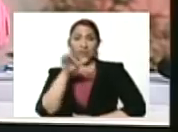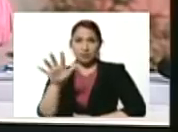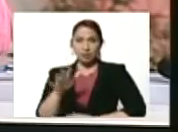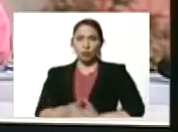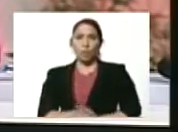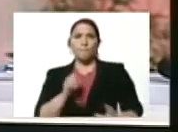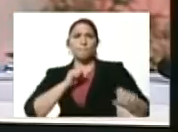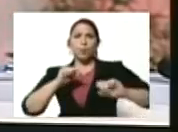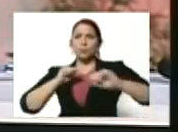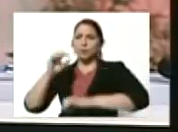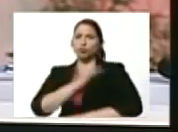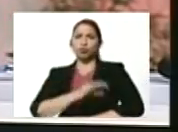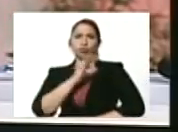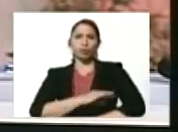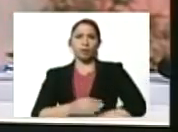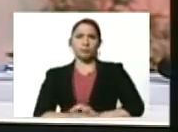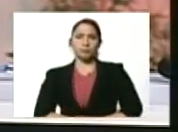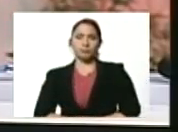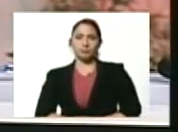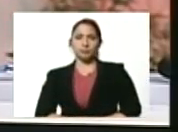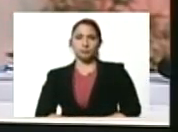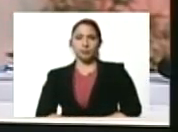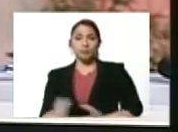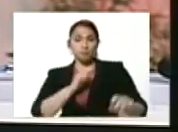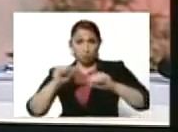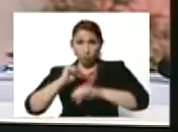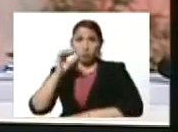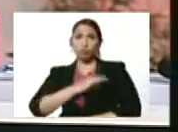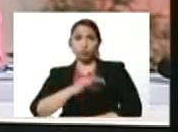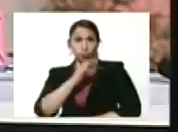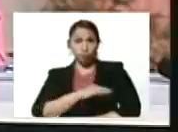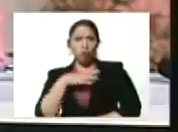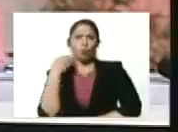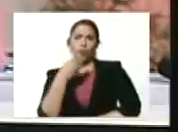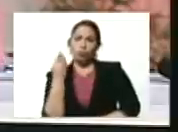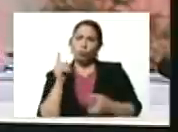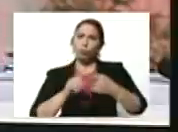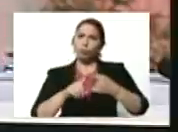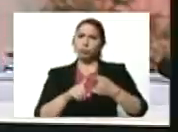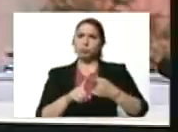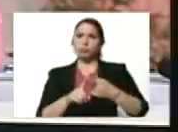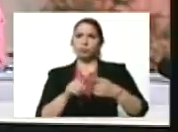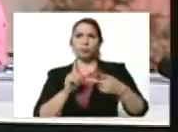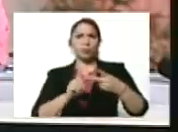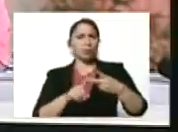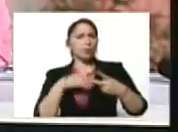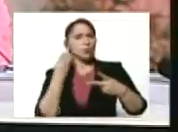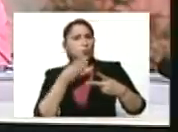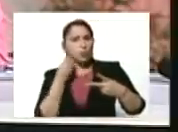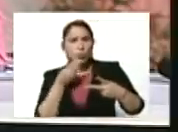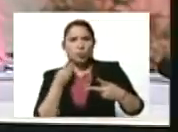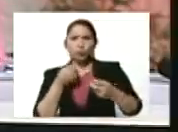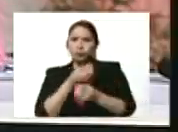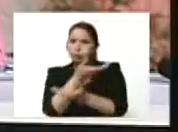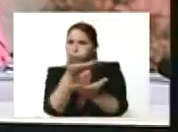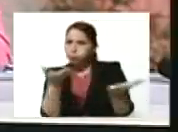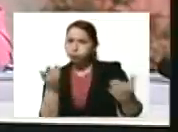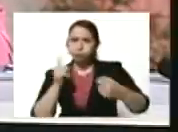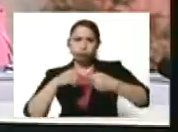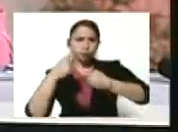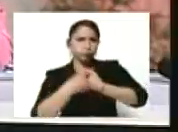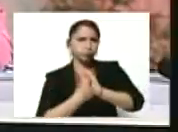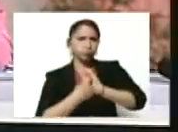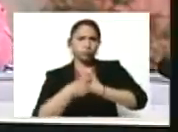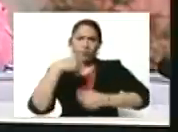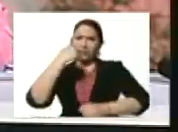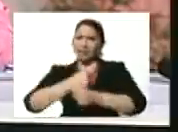25 movimientos sociales. Movimiento social de la juventud, de las juventudes, de la